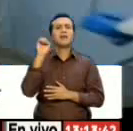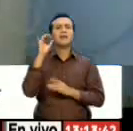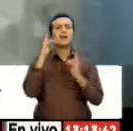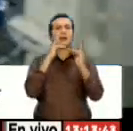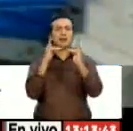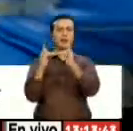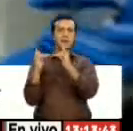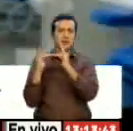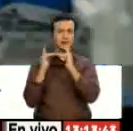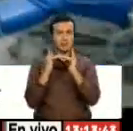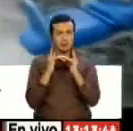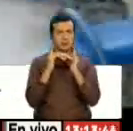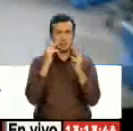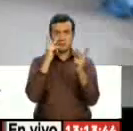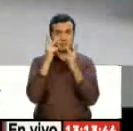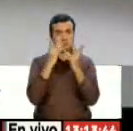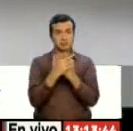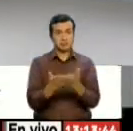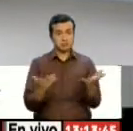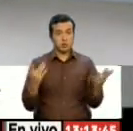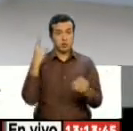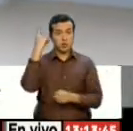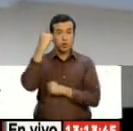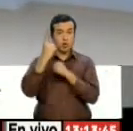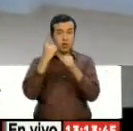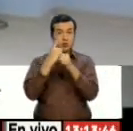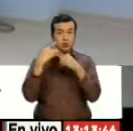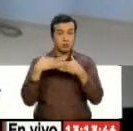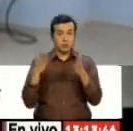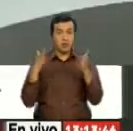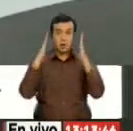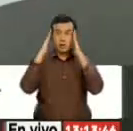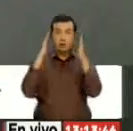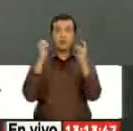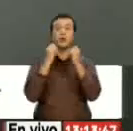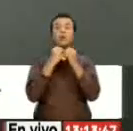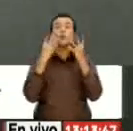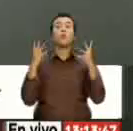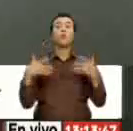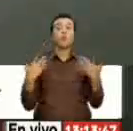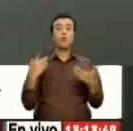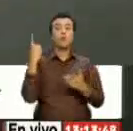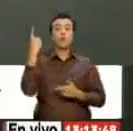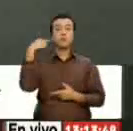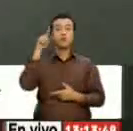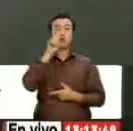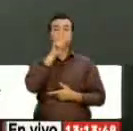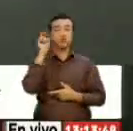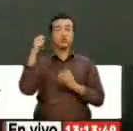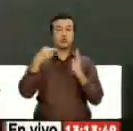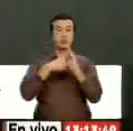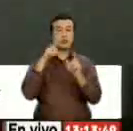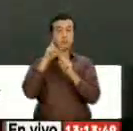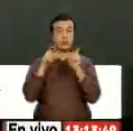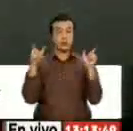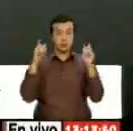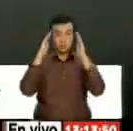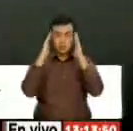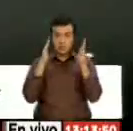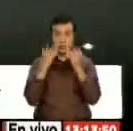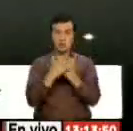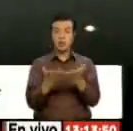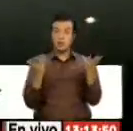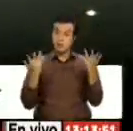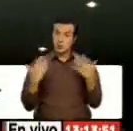camas. Según las proyecciones, en un año de funcionamiento atenderá alrededor de 1.200.000 pacientes, y con esto